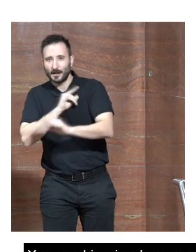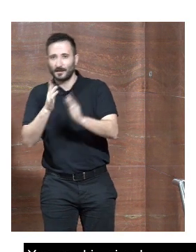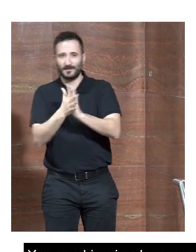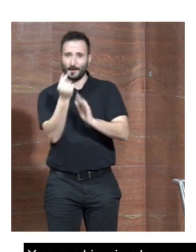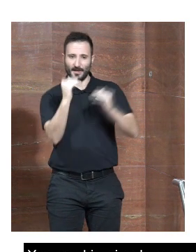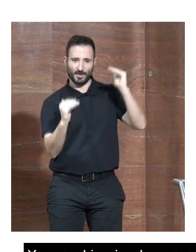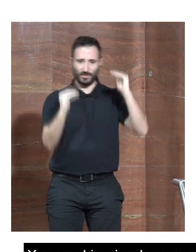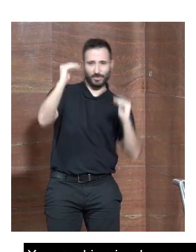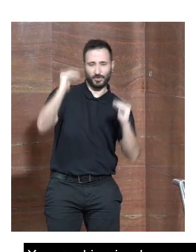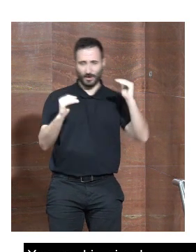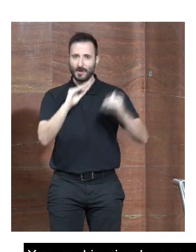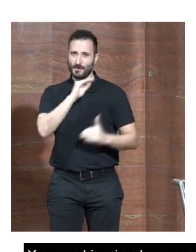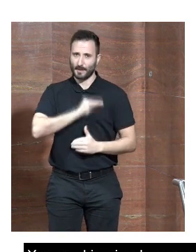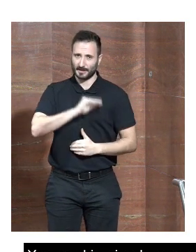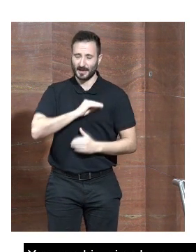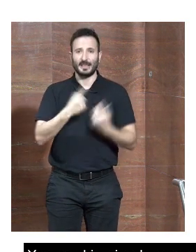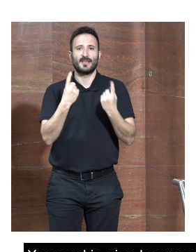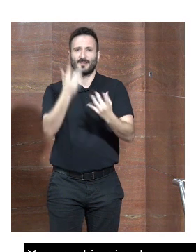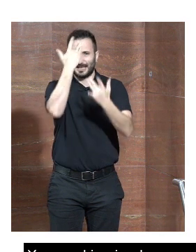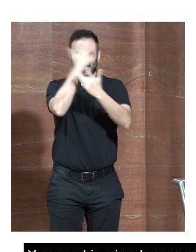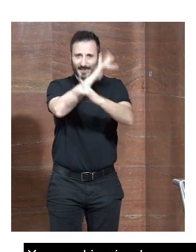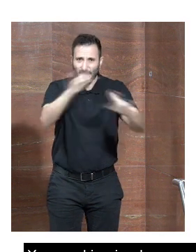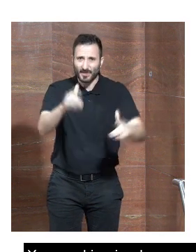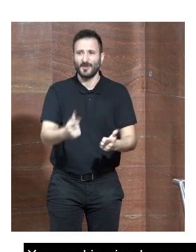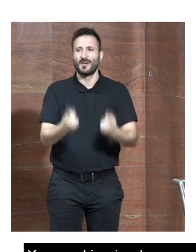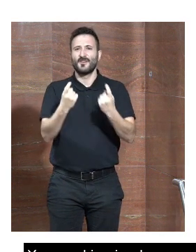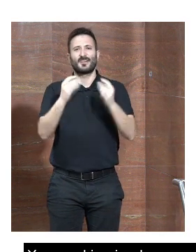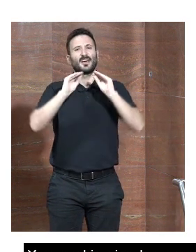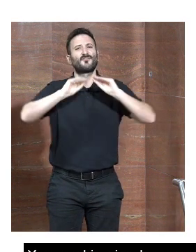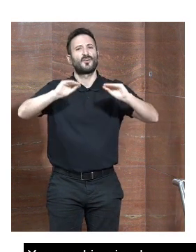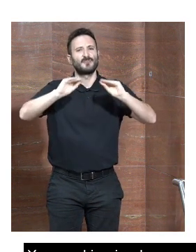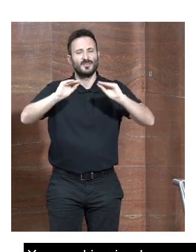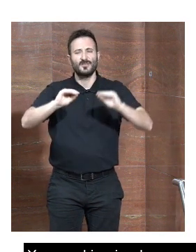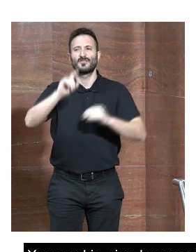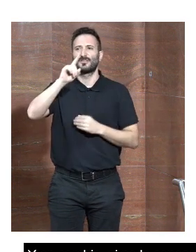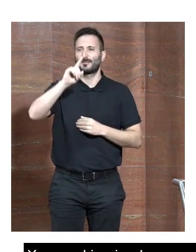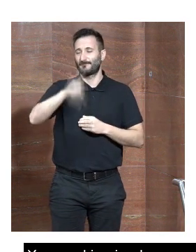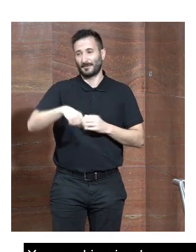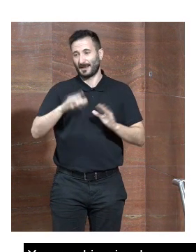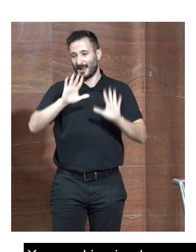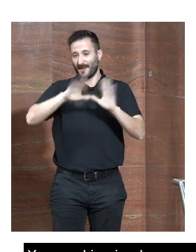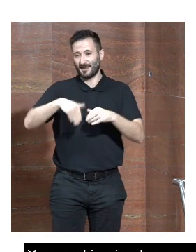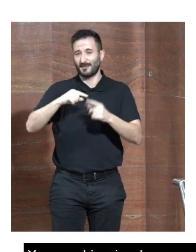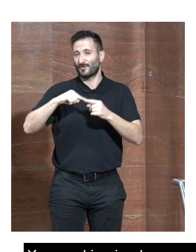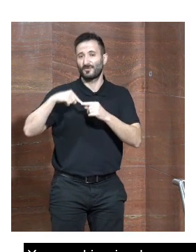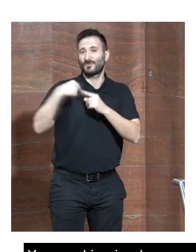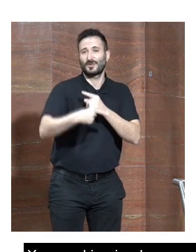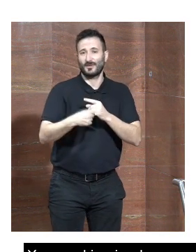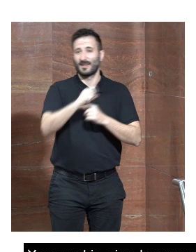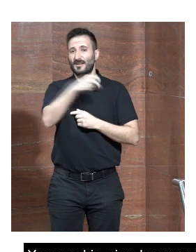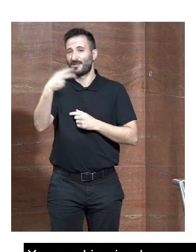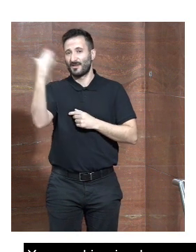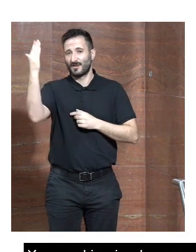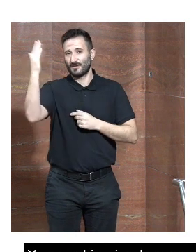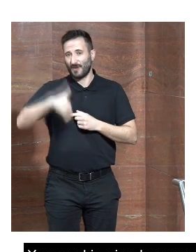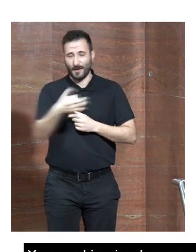marginal. Y es la falta de sensibilización, la falta de concienciación, la falta de tenerlo ahí siempre en la mente lo que hace que no